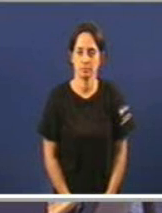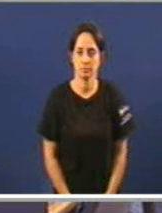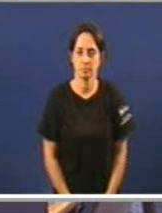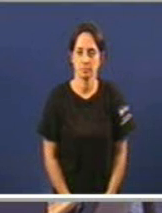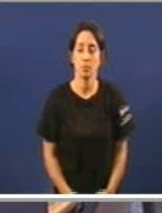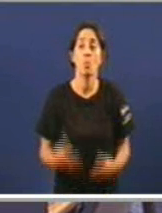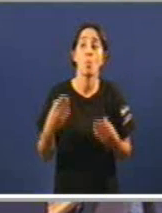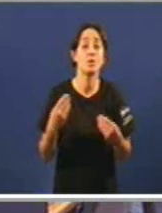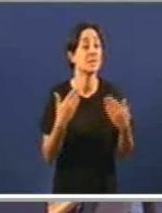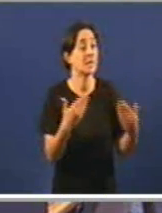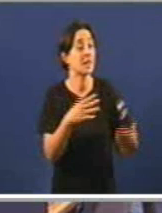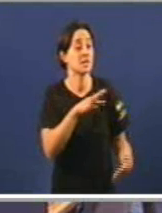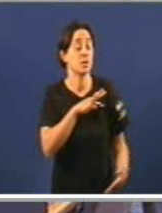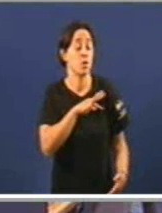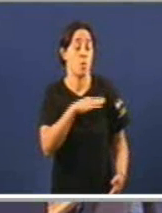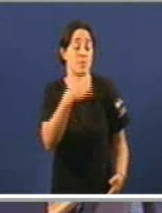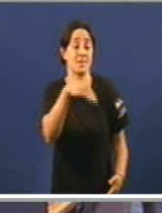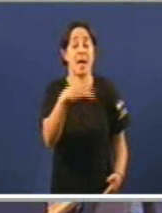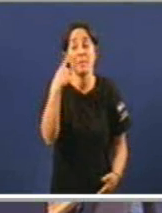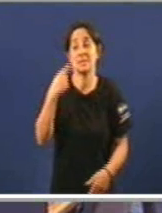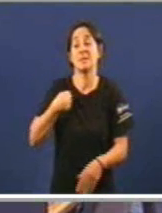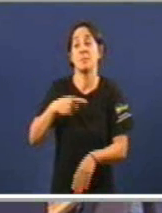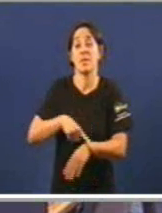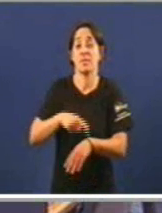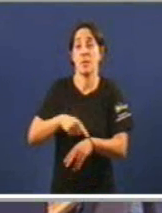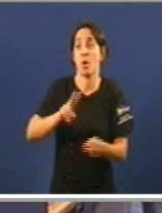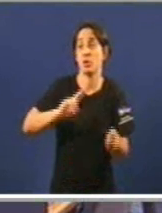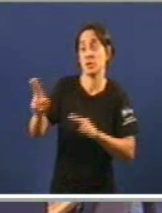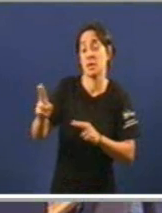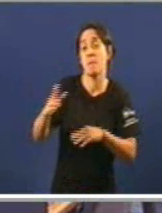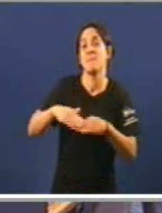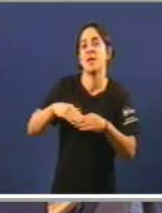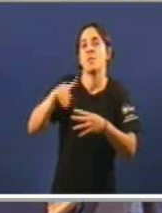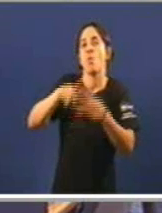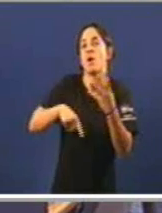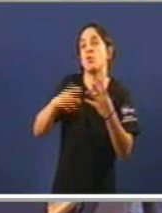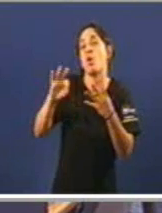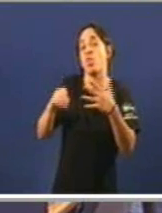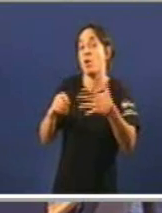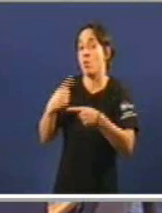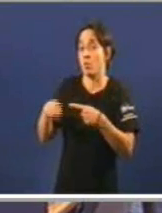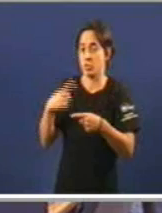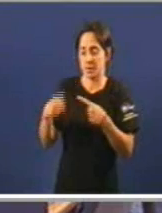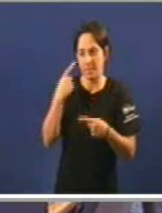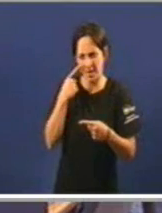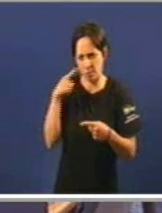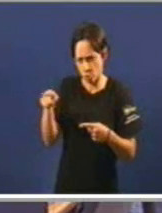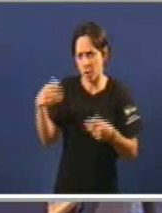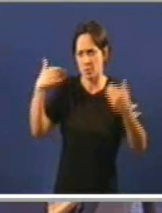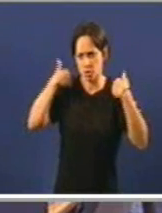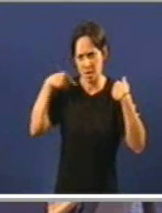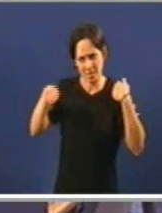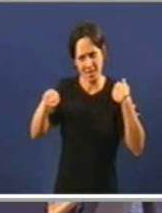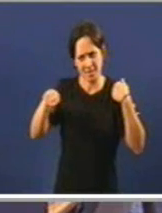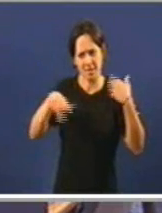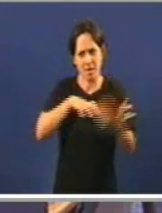Moitas gracias, señor presidente. A ver se me dá tempo a contestar polo menos 4 ou 5 cousas. Miren, vostedes son responsables deste